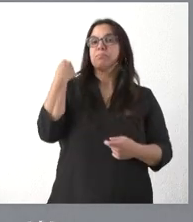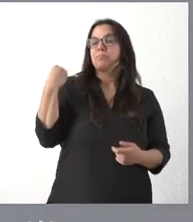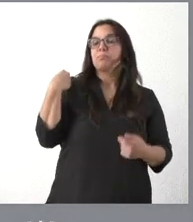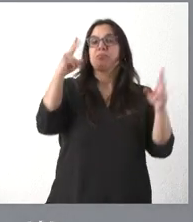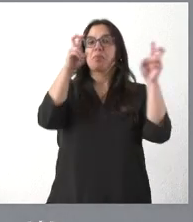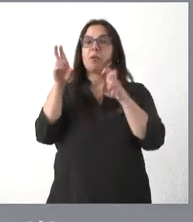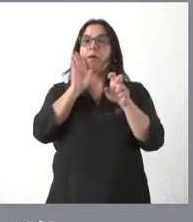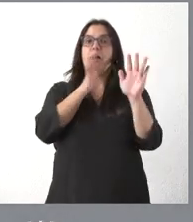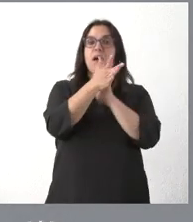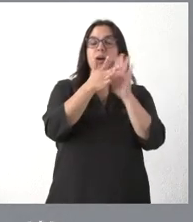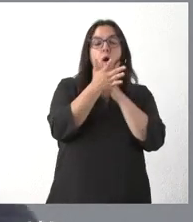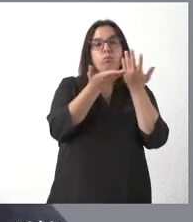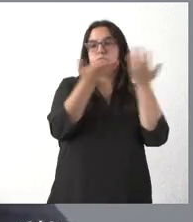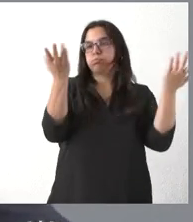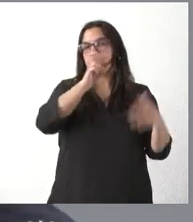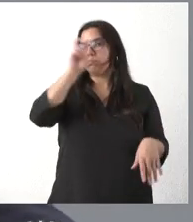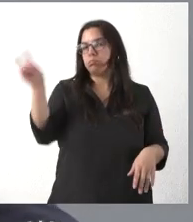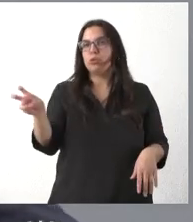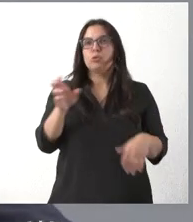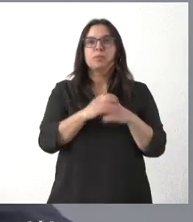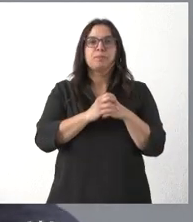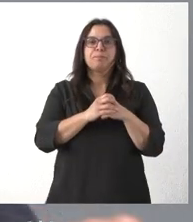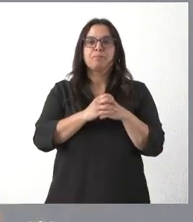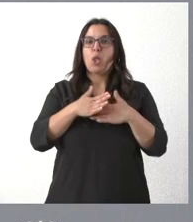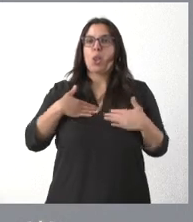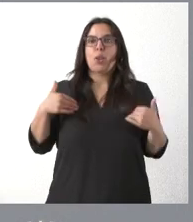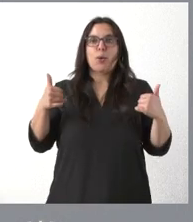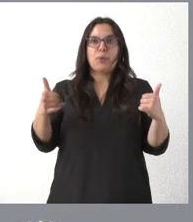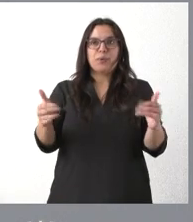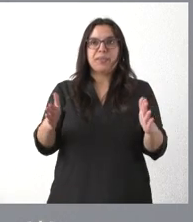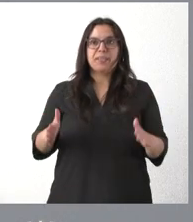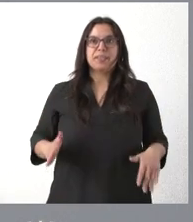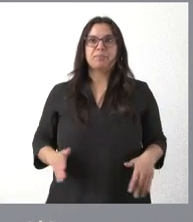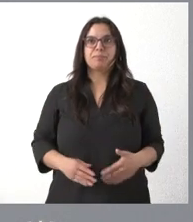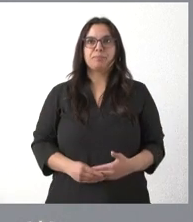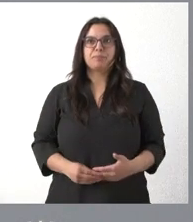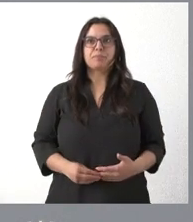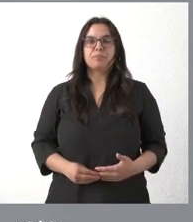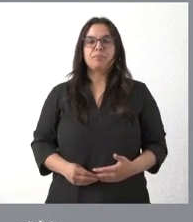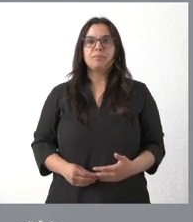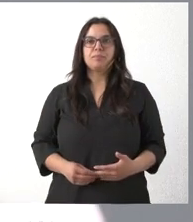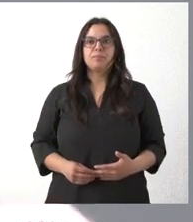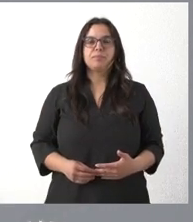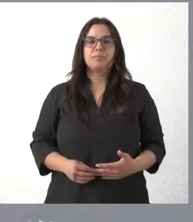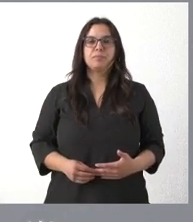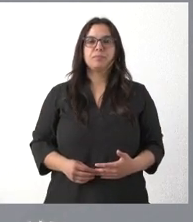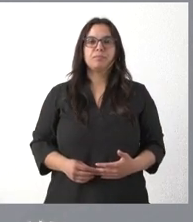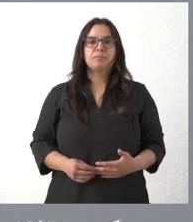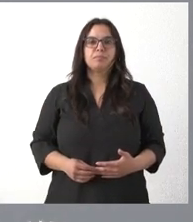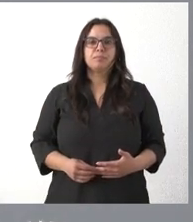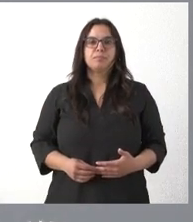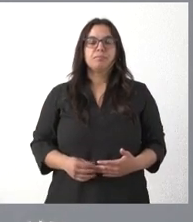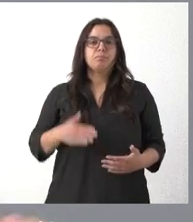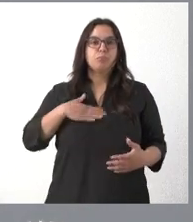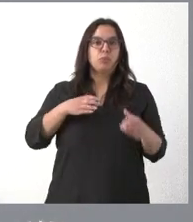que han sido objeto de acuerdo en el consejo de gobierno sobre cualquier otro que deseen conocer la posición de la junta de casti lla y león o cualquier